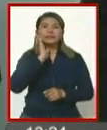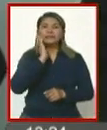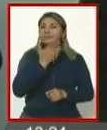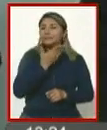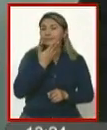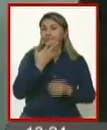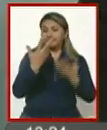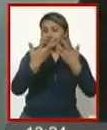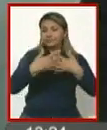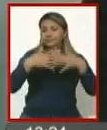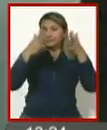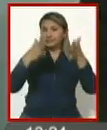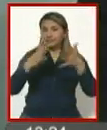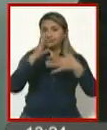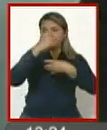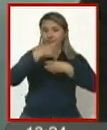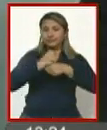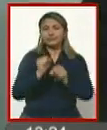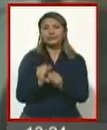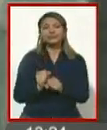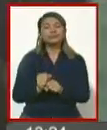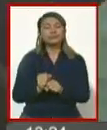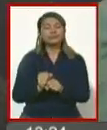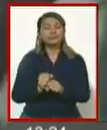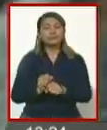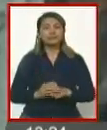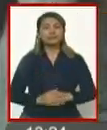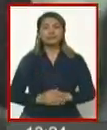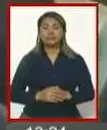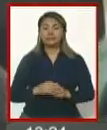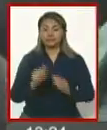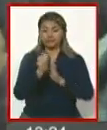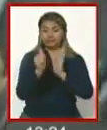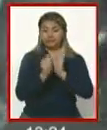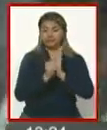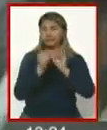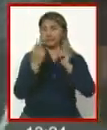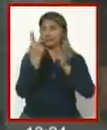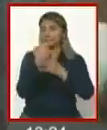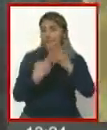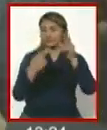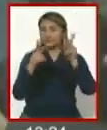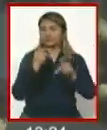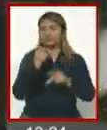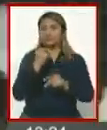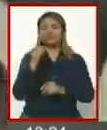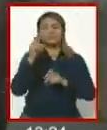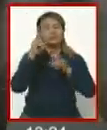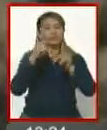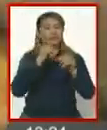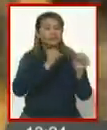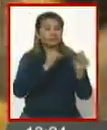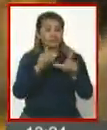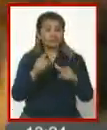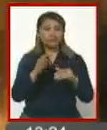son empresarios, crean la sociedad accidental. Por otro lado, el abogado de los sindicados manifestó que sus clientes están dispuestos a declarar y